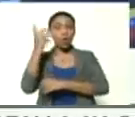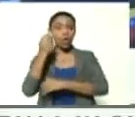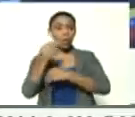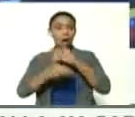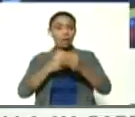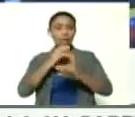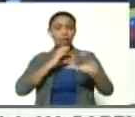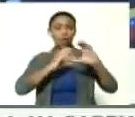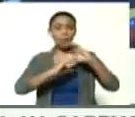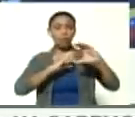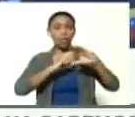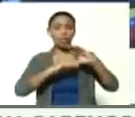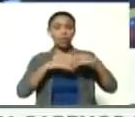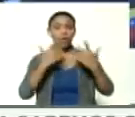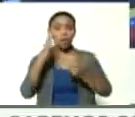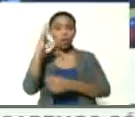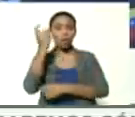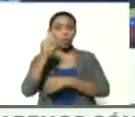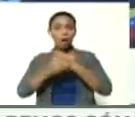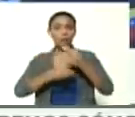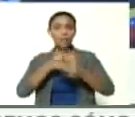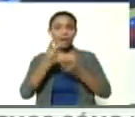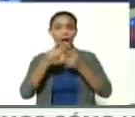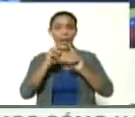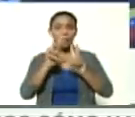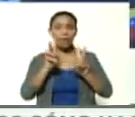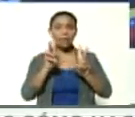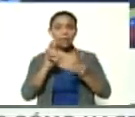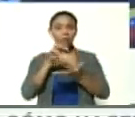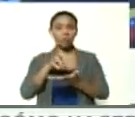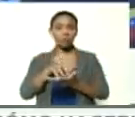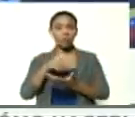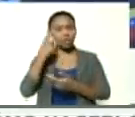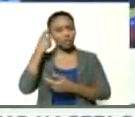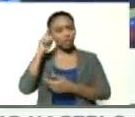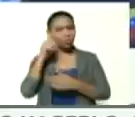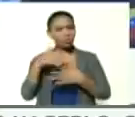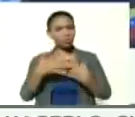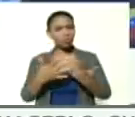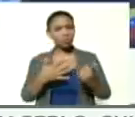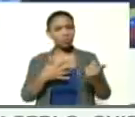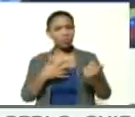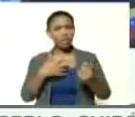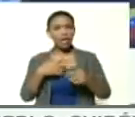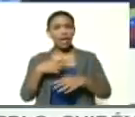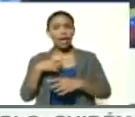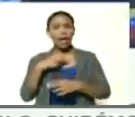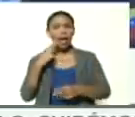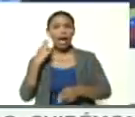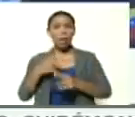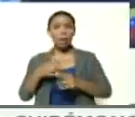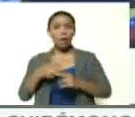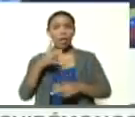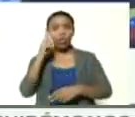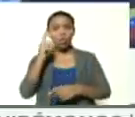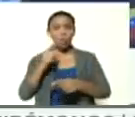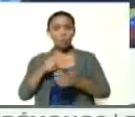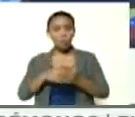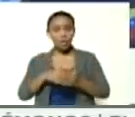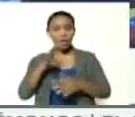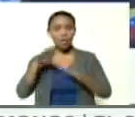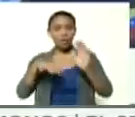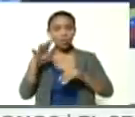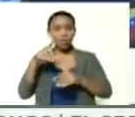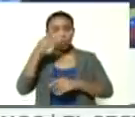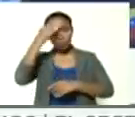canales de comunicación y logremos garantizar la paz regional. Recordemos que en La Habana, en 2014, en diciembre, la CELAC